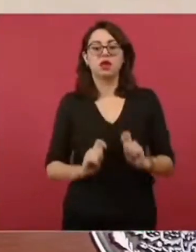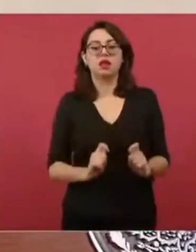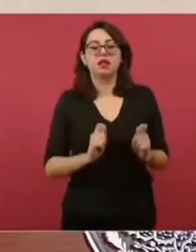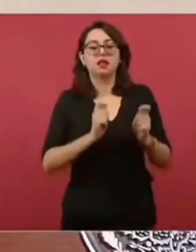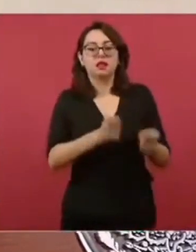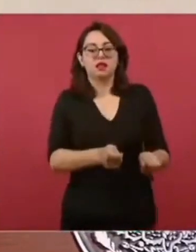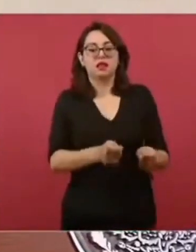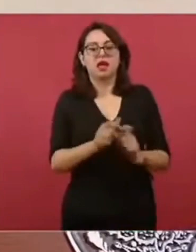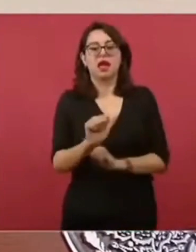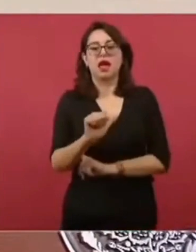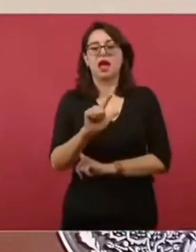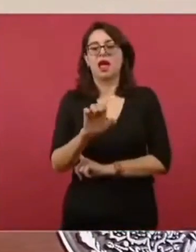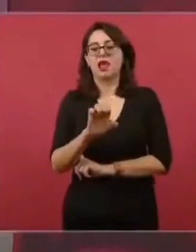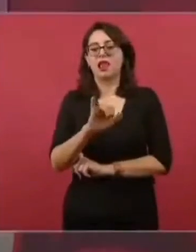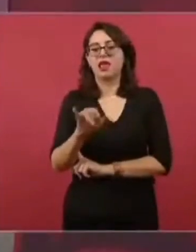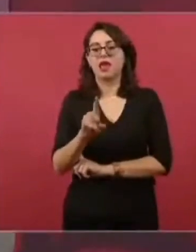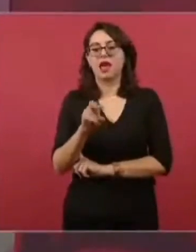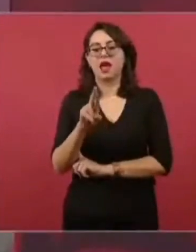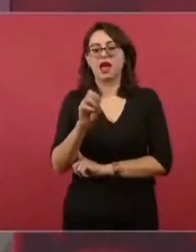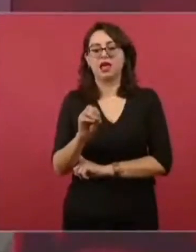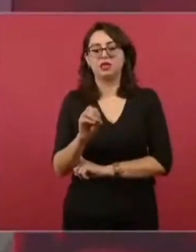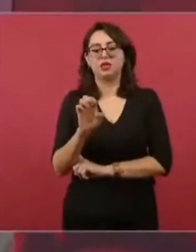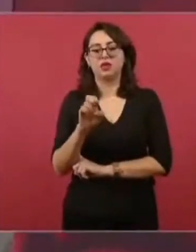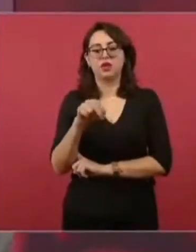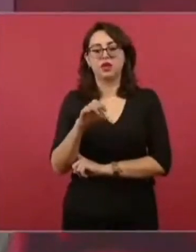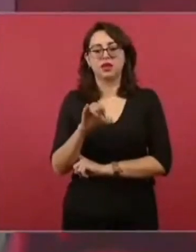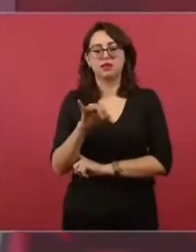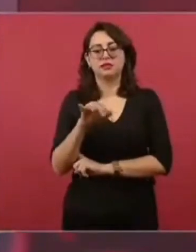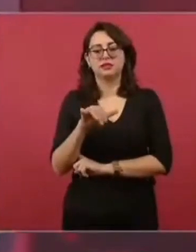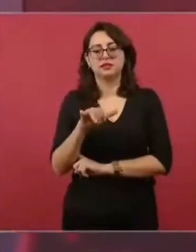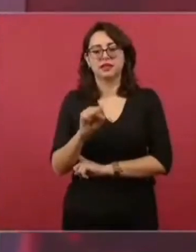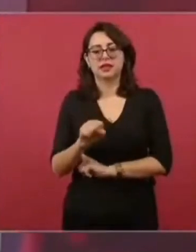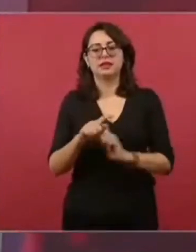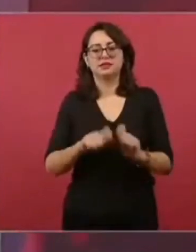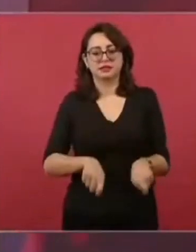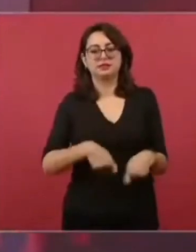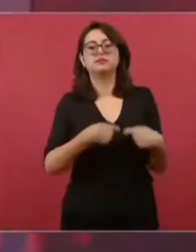Sí, Alejandro Encinas, porque no se puede